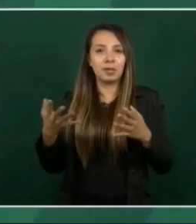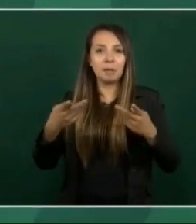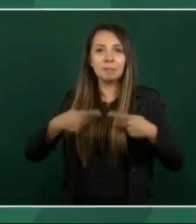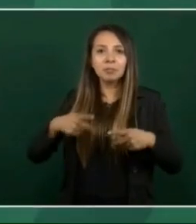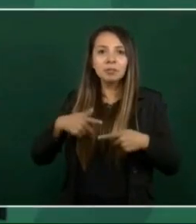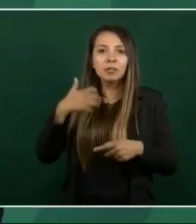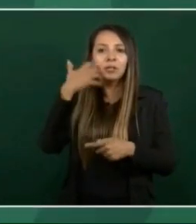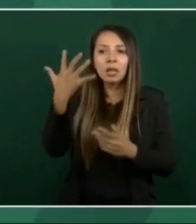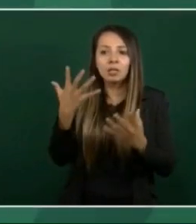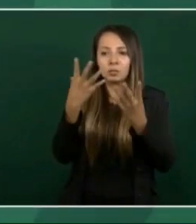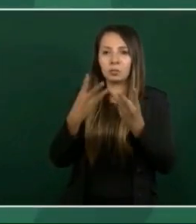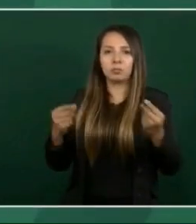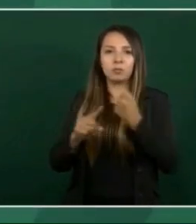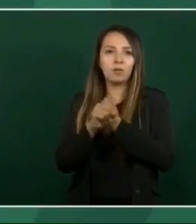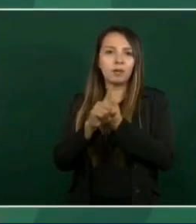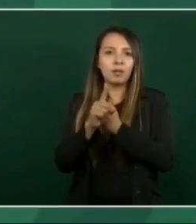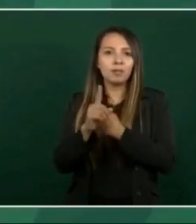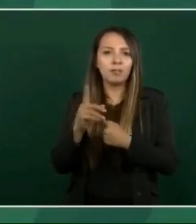resuelvan sus problemas